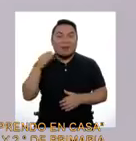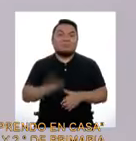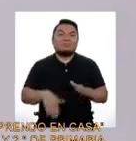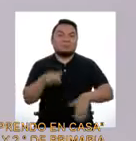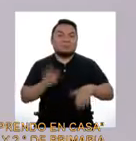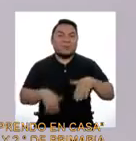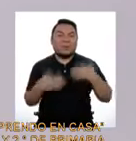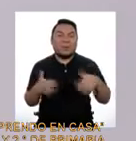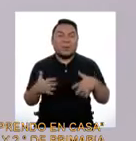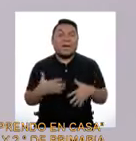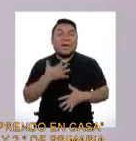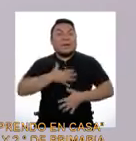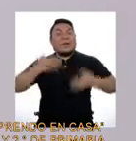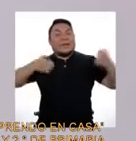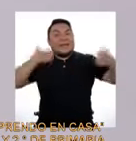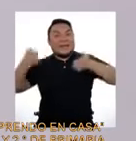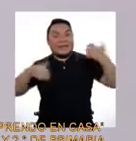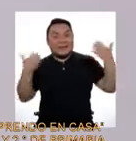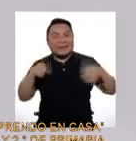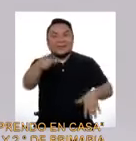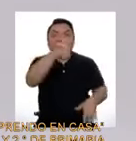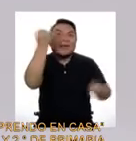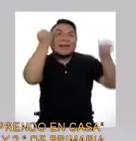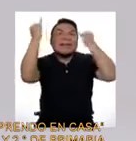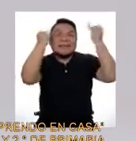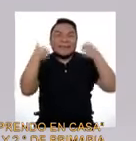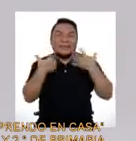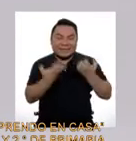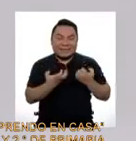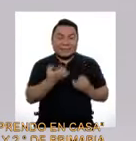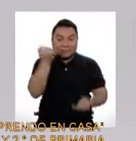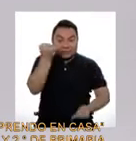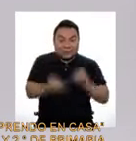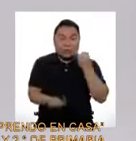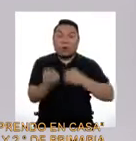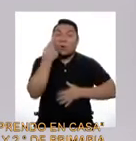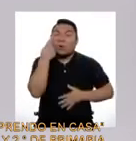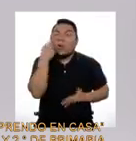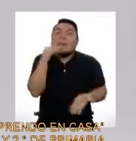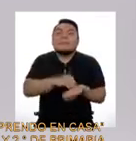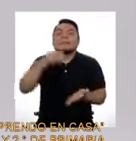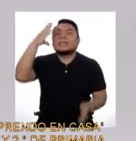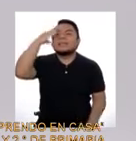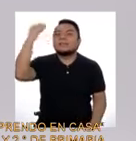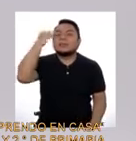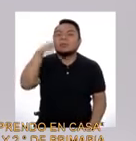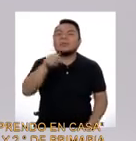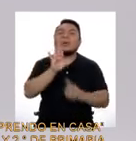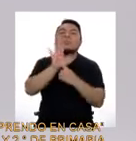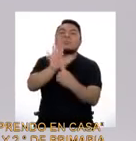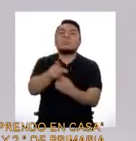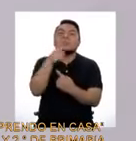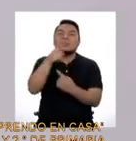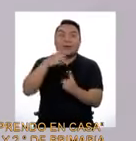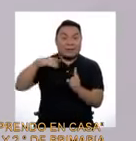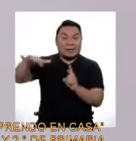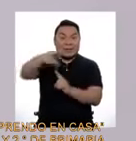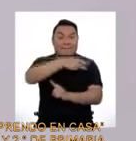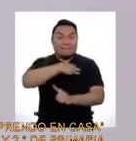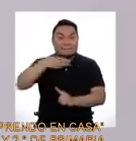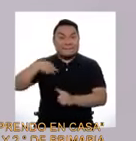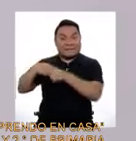¡Qué emoción, chicos! Ya quiero empezar a crear. Por último, vamos a conocer más experiencias que nos muestra el Ministerio del Ambiente